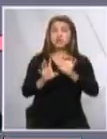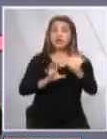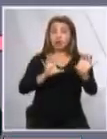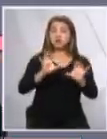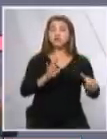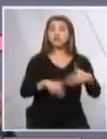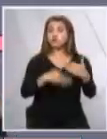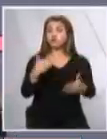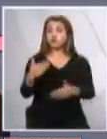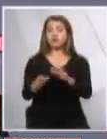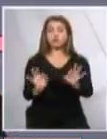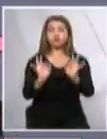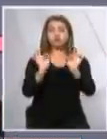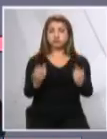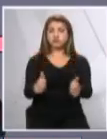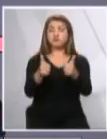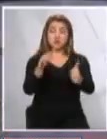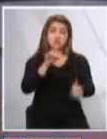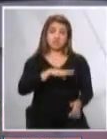funcionaban bastante bien en Chile.